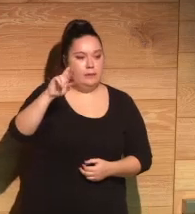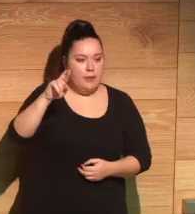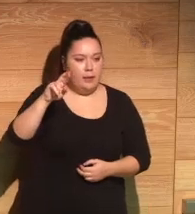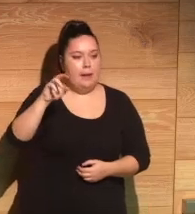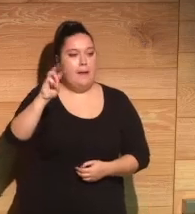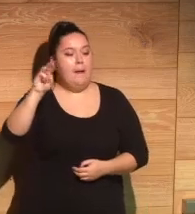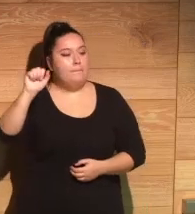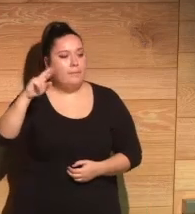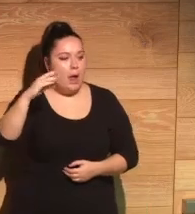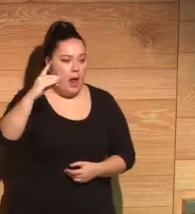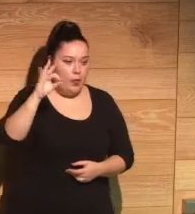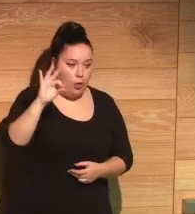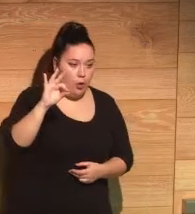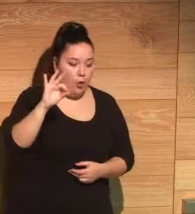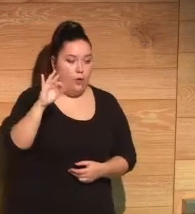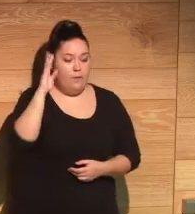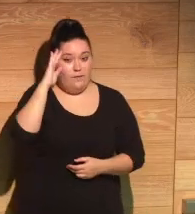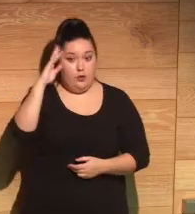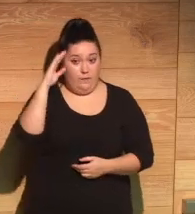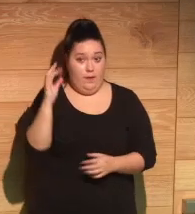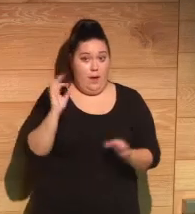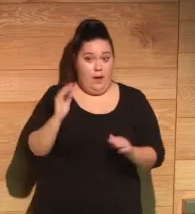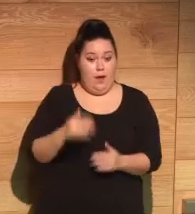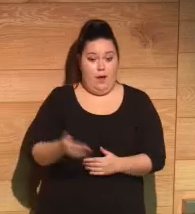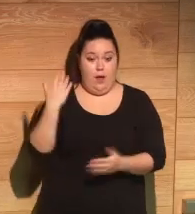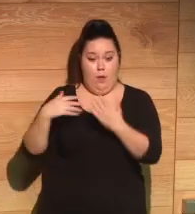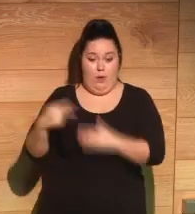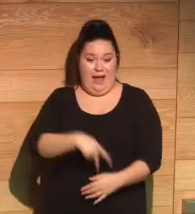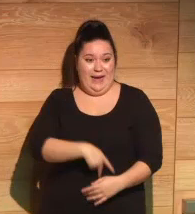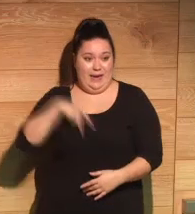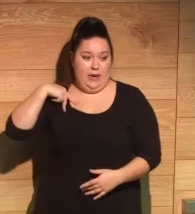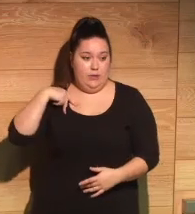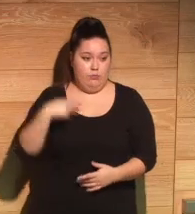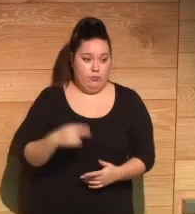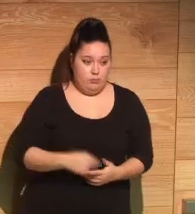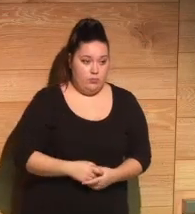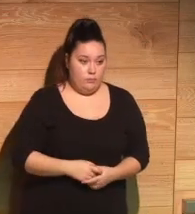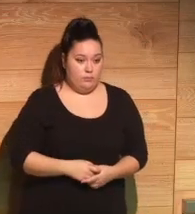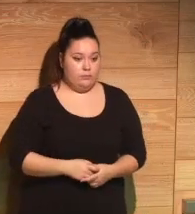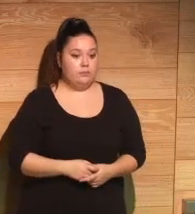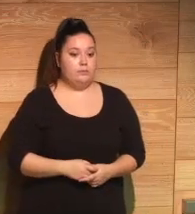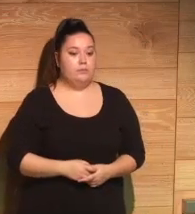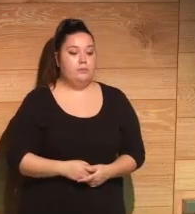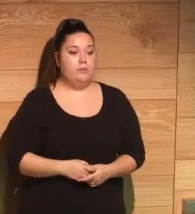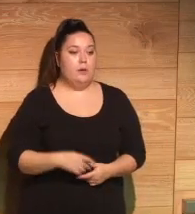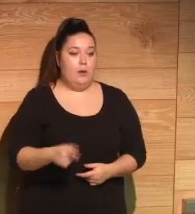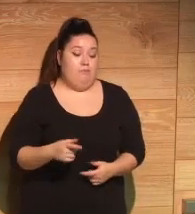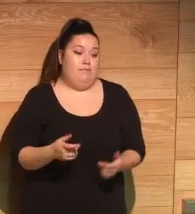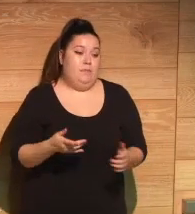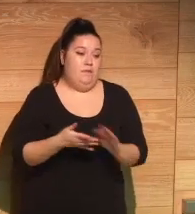me han interesado más los filósofos del tarzofranquismo, entre ellos Gustavo Bueno, y esto me parece algo también muy típico de la relación entre generaciones, lo de matar al padre